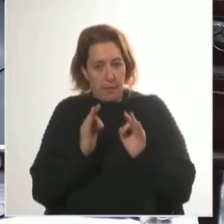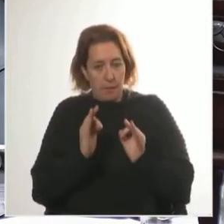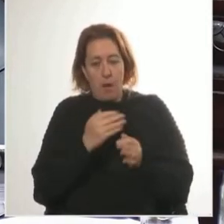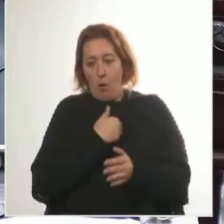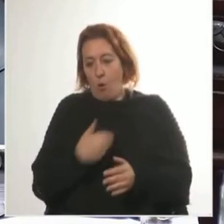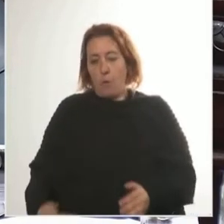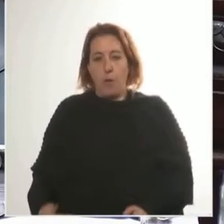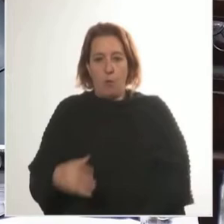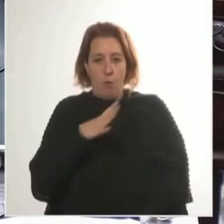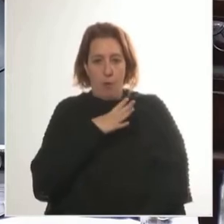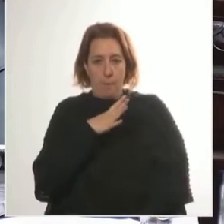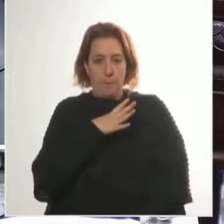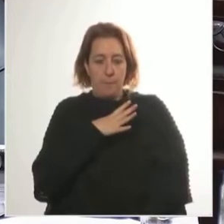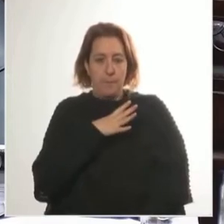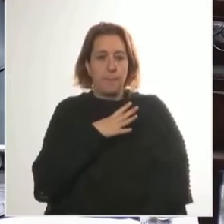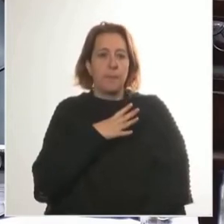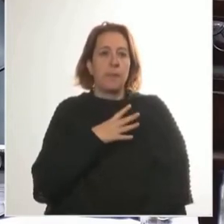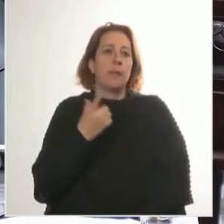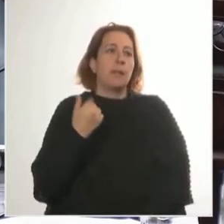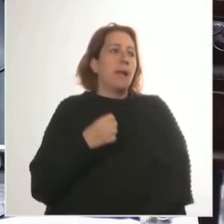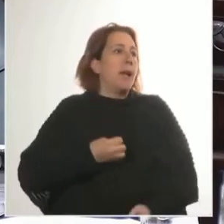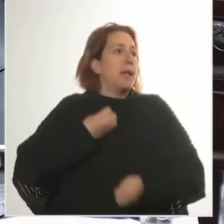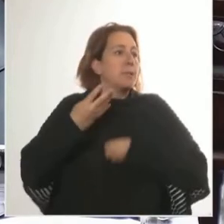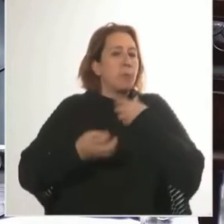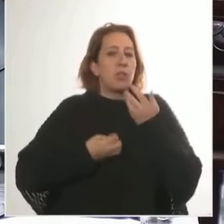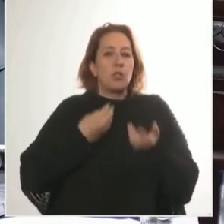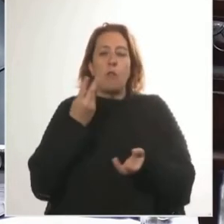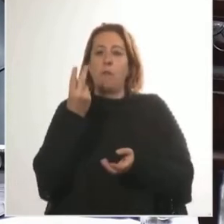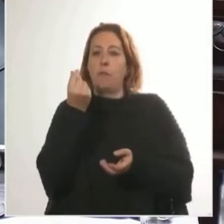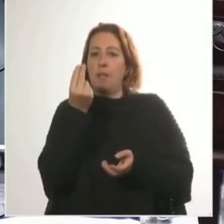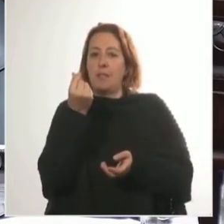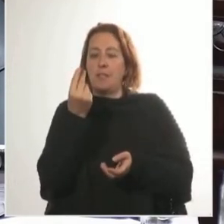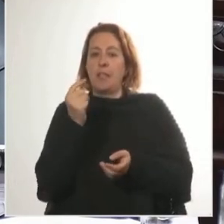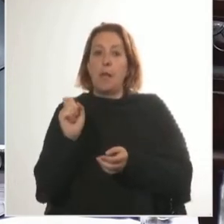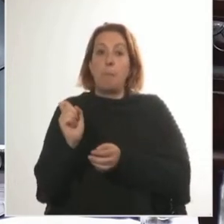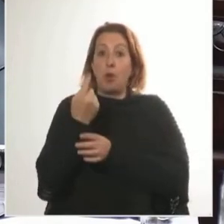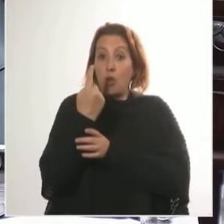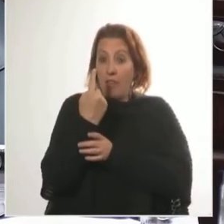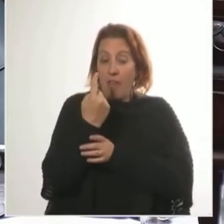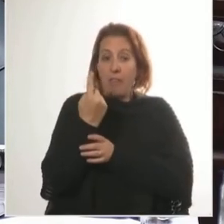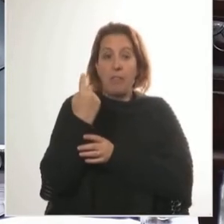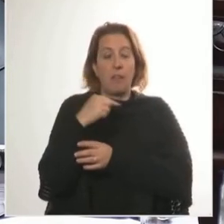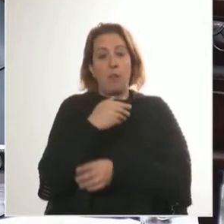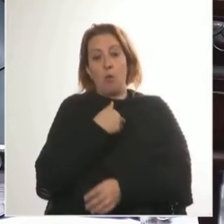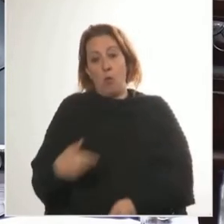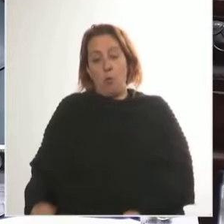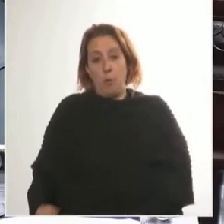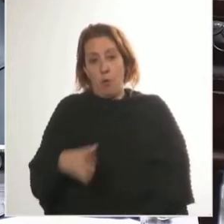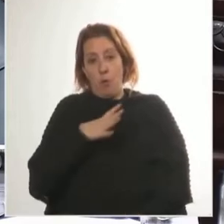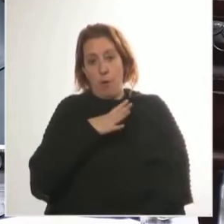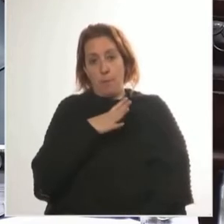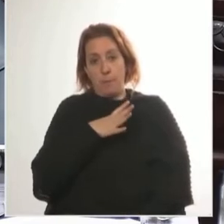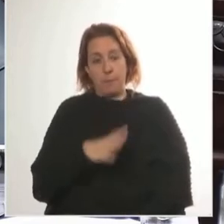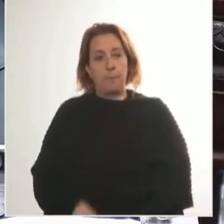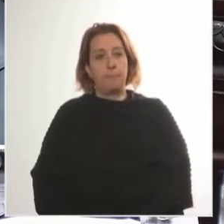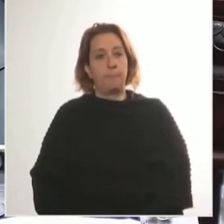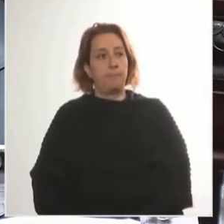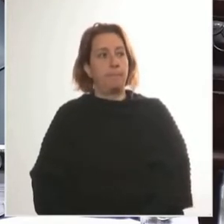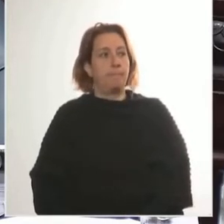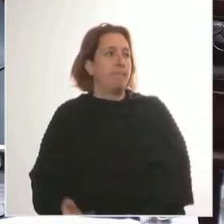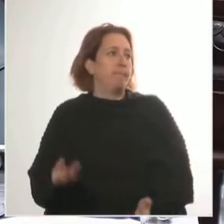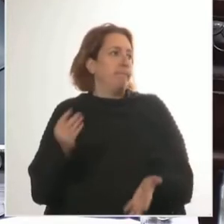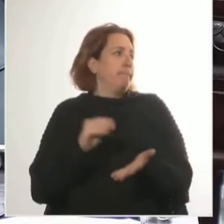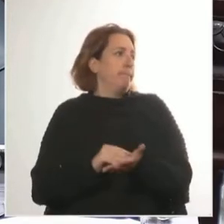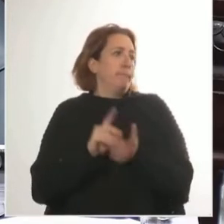gobiernos tienen. Es la expresión financiera de las prioridades que los gobiernos tienen. Incluso hasta